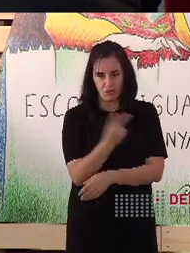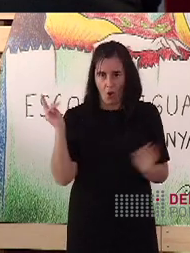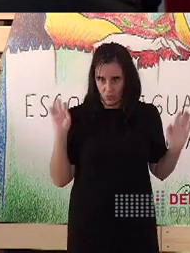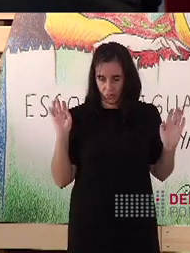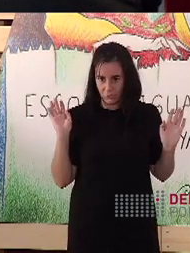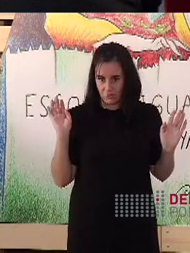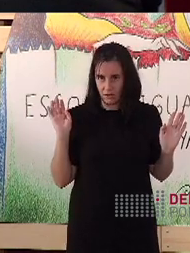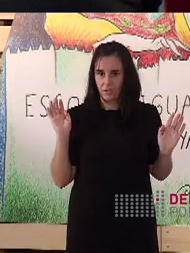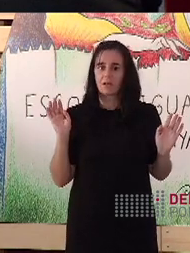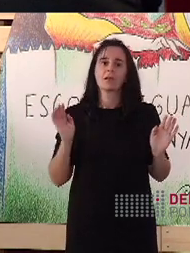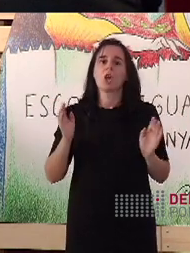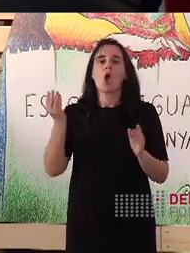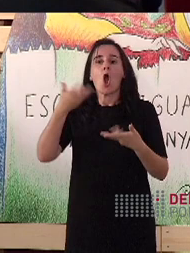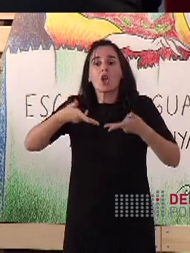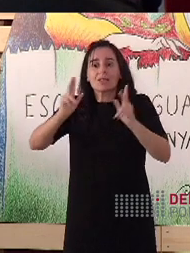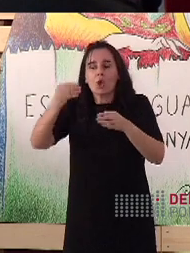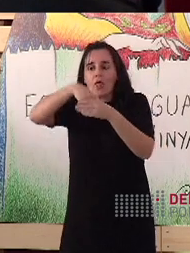algunos elementos